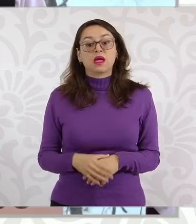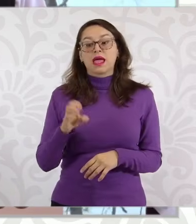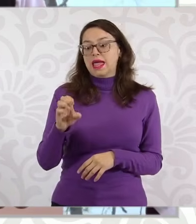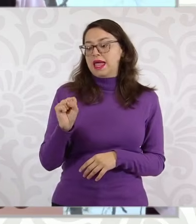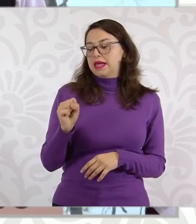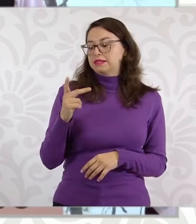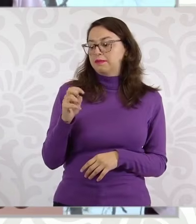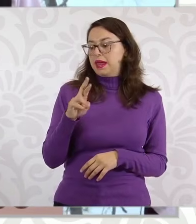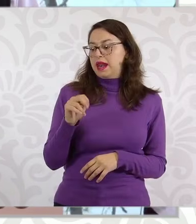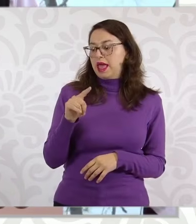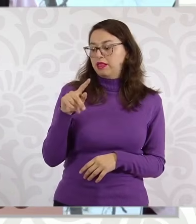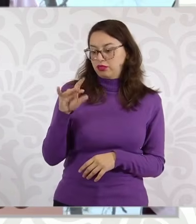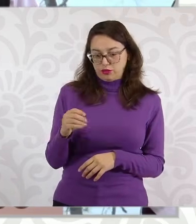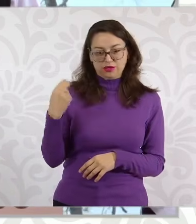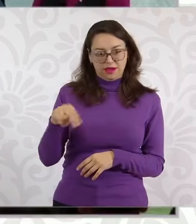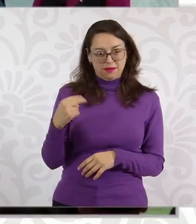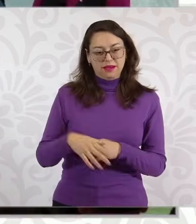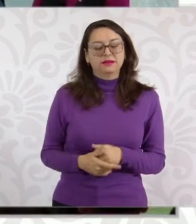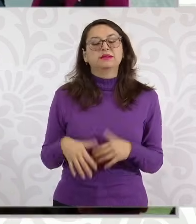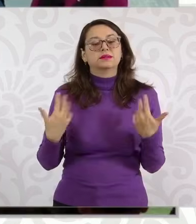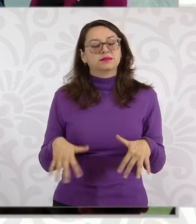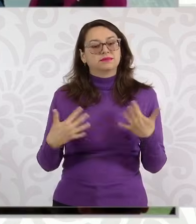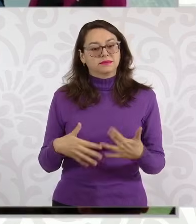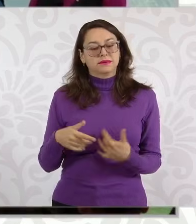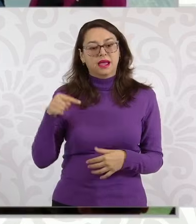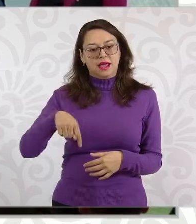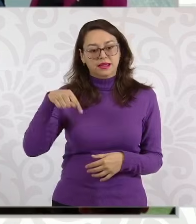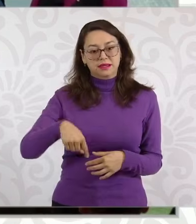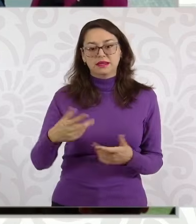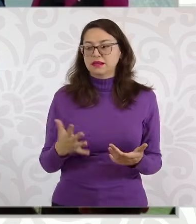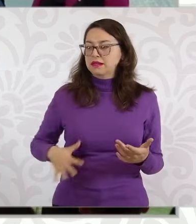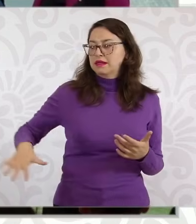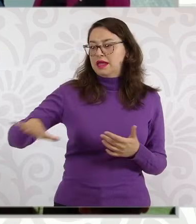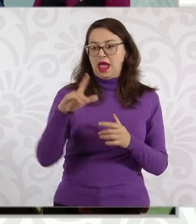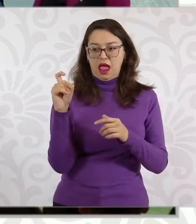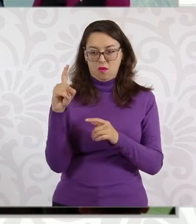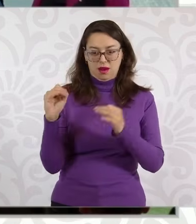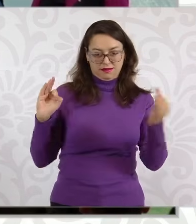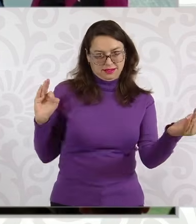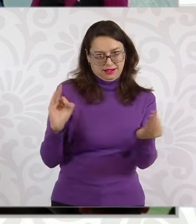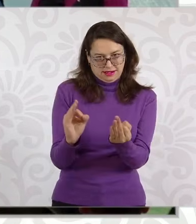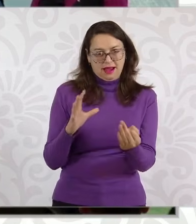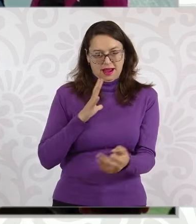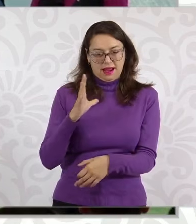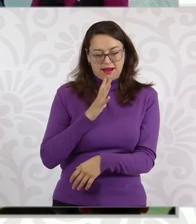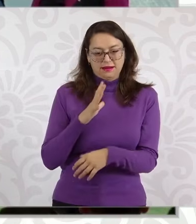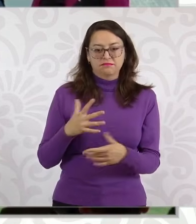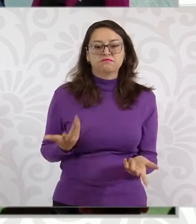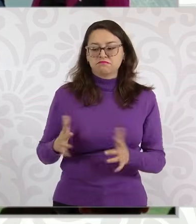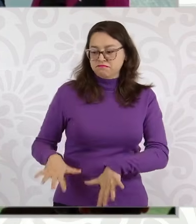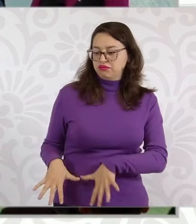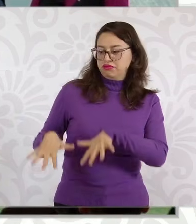Esperanto, ubicado en las márgenes de la presa Abelardo L. Rodríguez, en la ciudad de Tijuana, y acompañado de